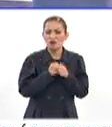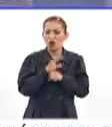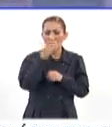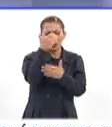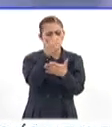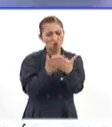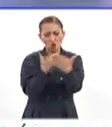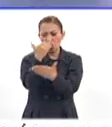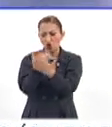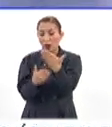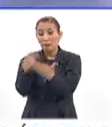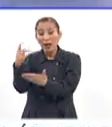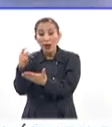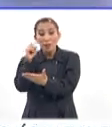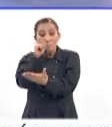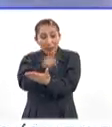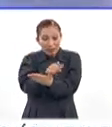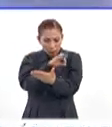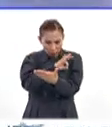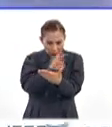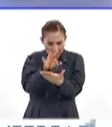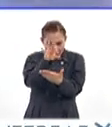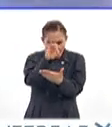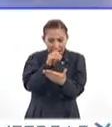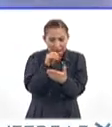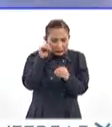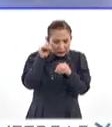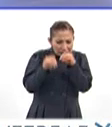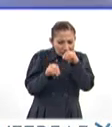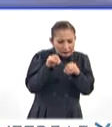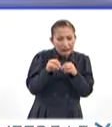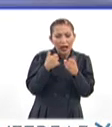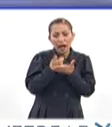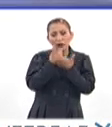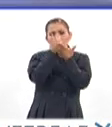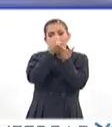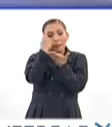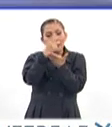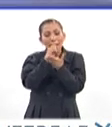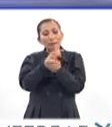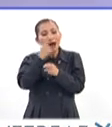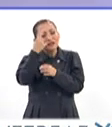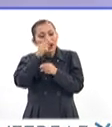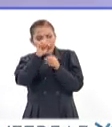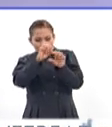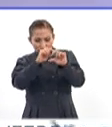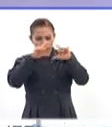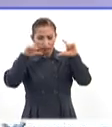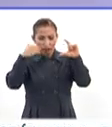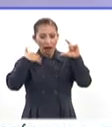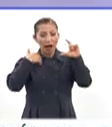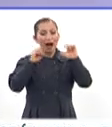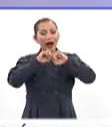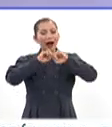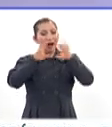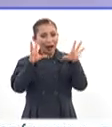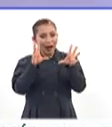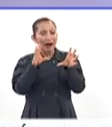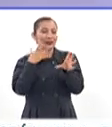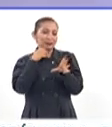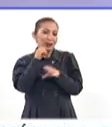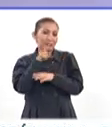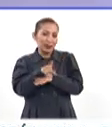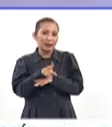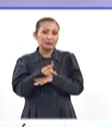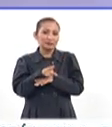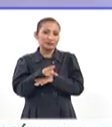pero también en la medida en la que podemos desarrollar herramientas que los hacen más accesibles, más entendibles,